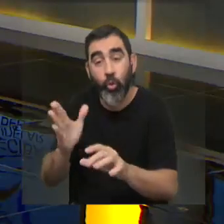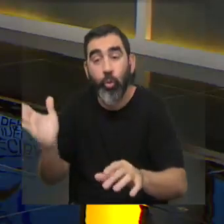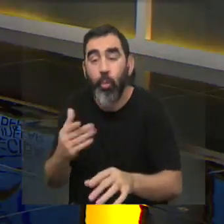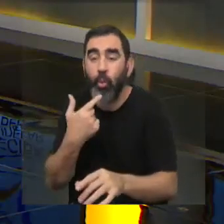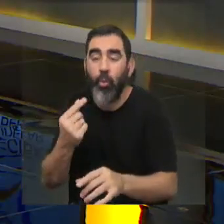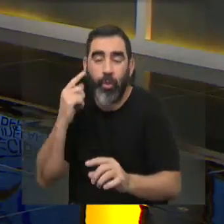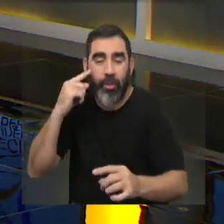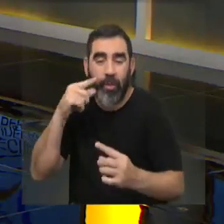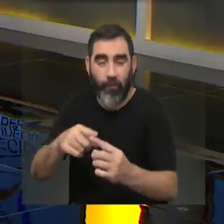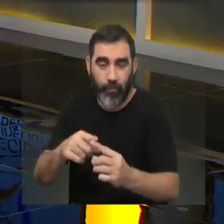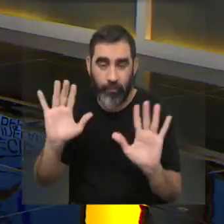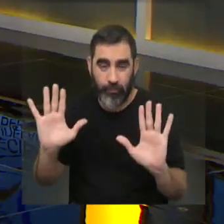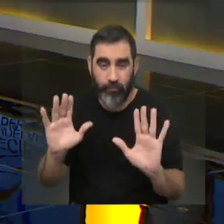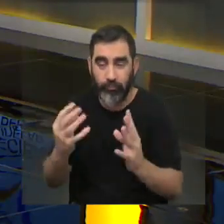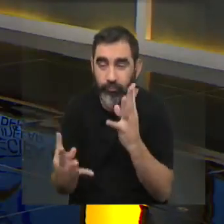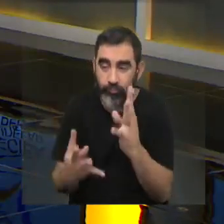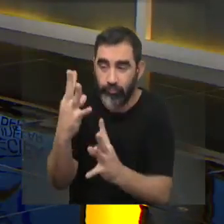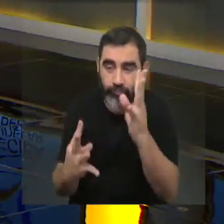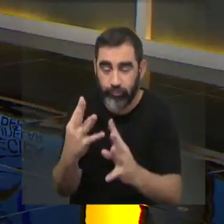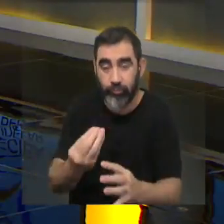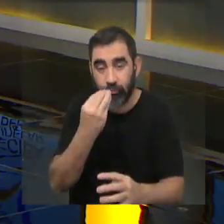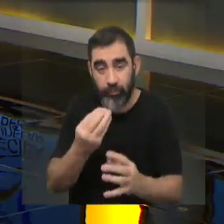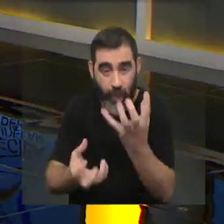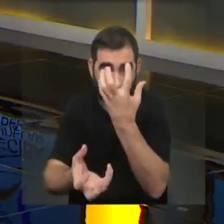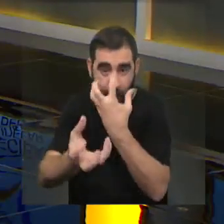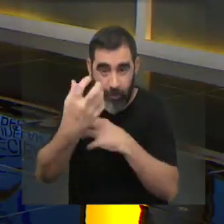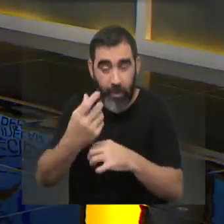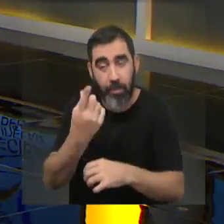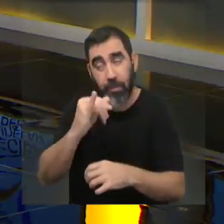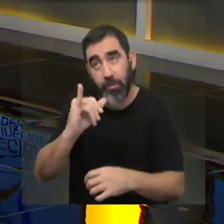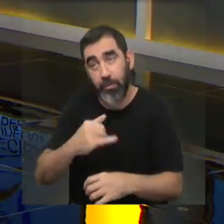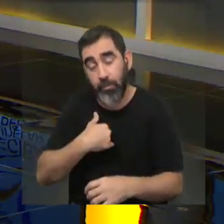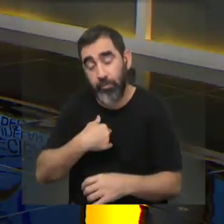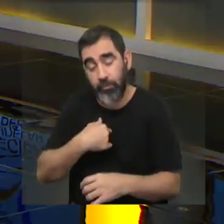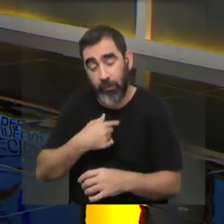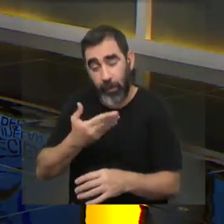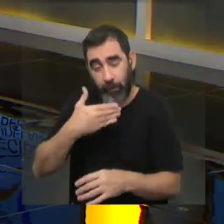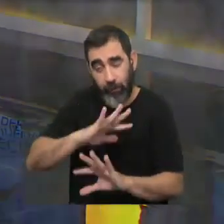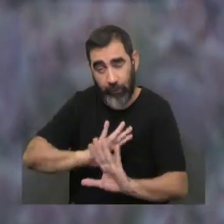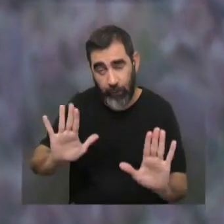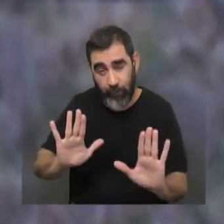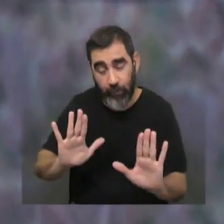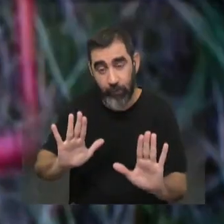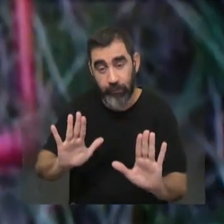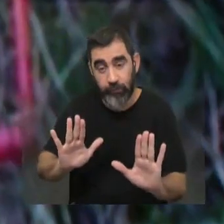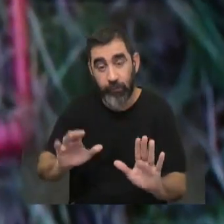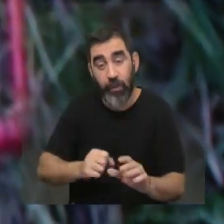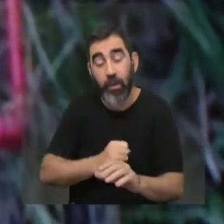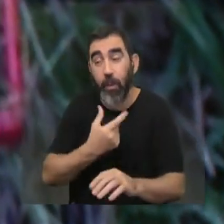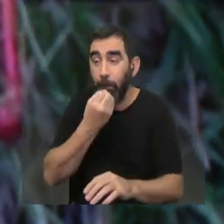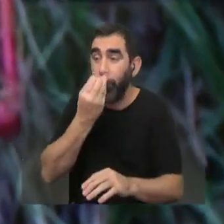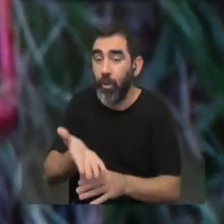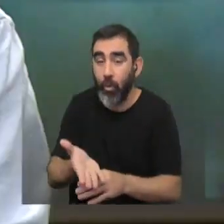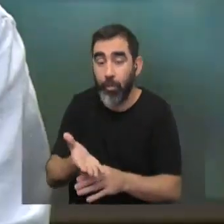Es decir, bueno, esto se hace para que crezcan otras pasturas. Pero por otro lado, si yo te seguí bien toda la explicación, al fin del día hasta termina